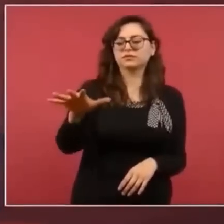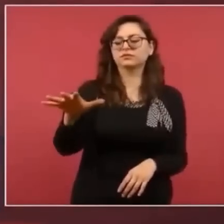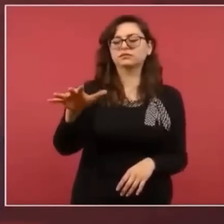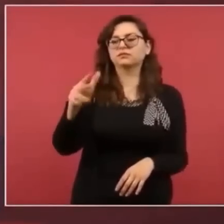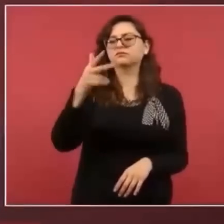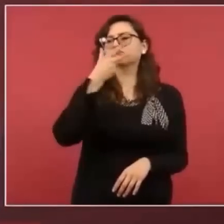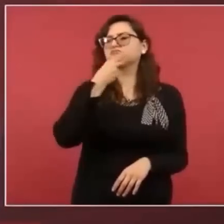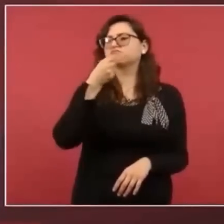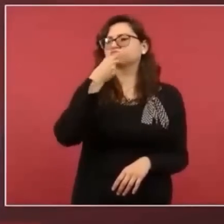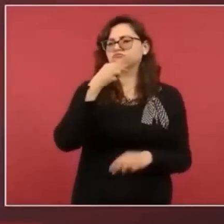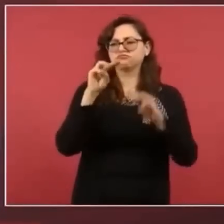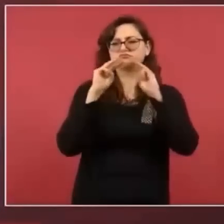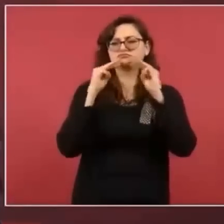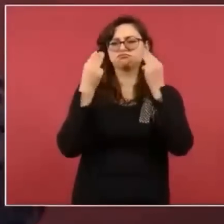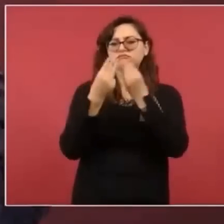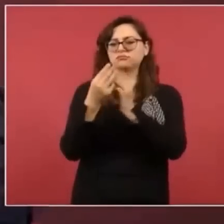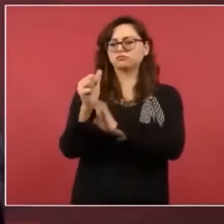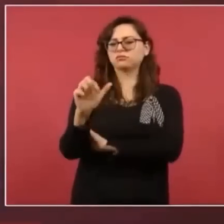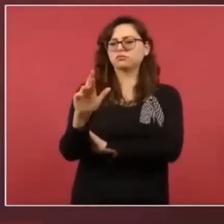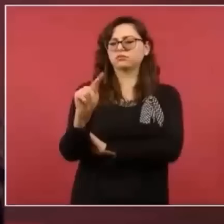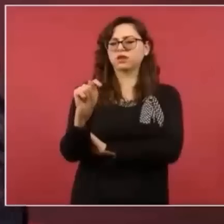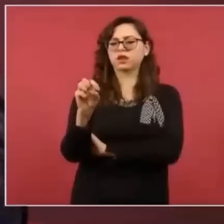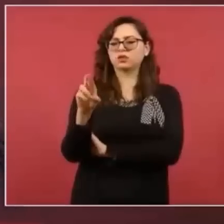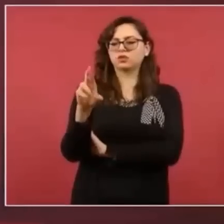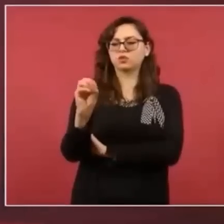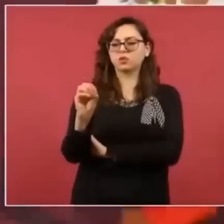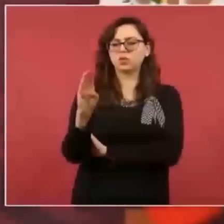Arturo Beltrán Leyva, y que